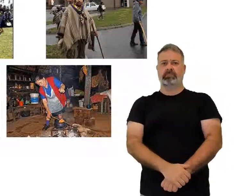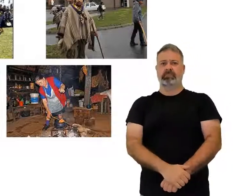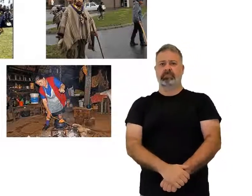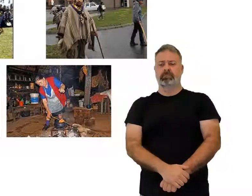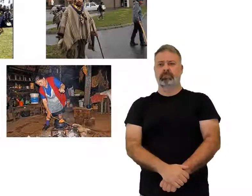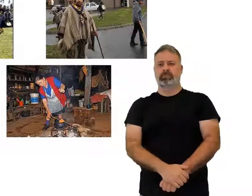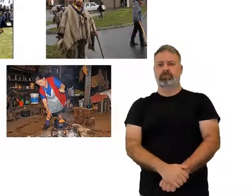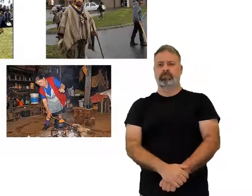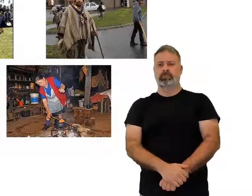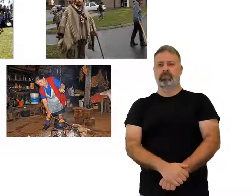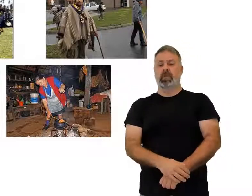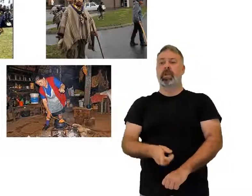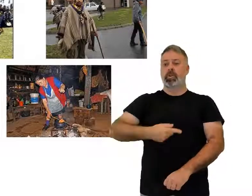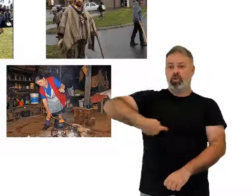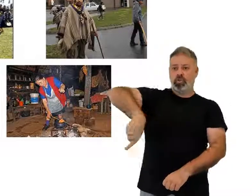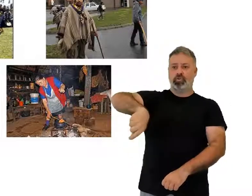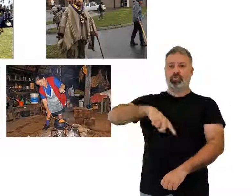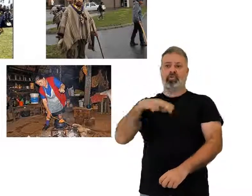donde vamos a ver